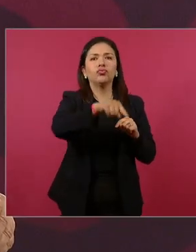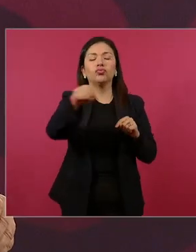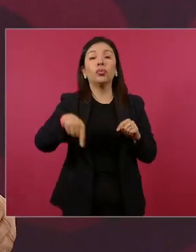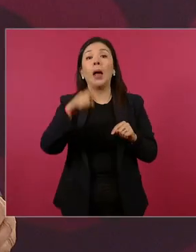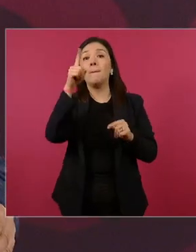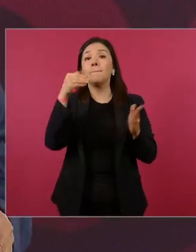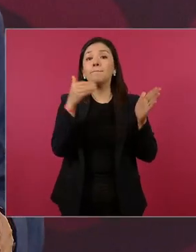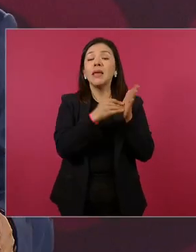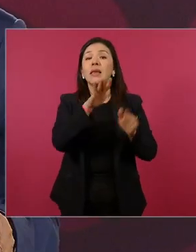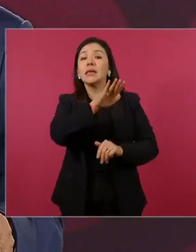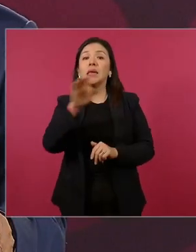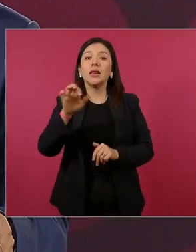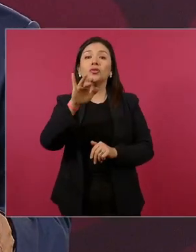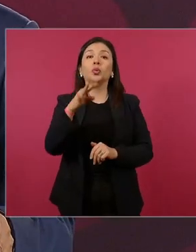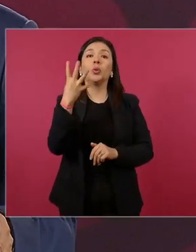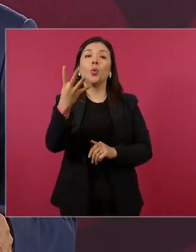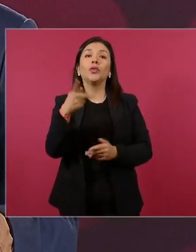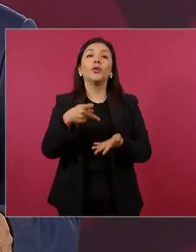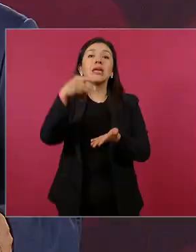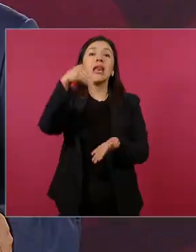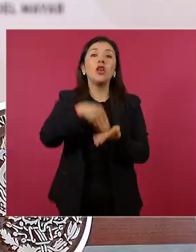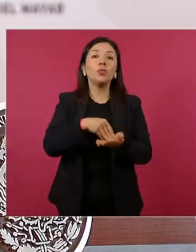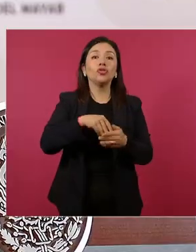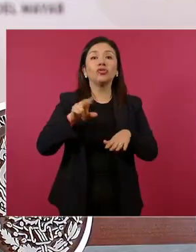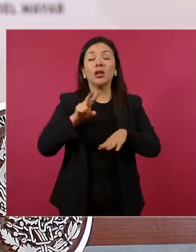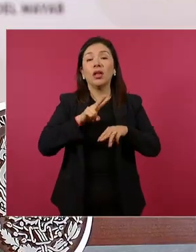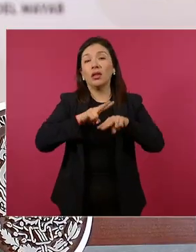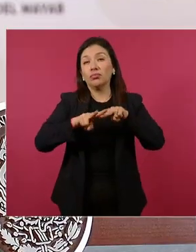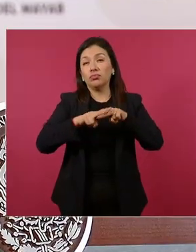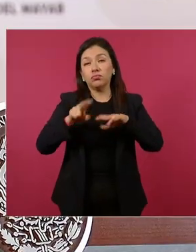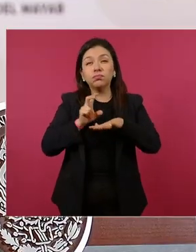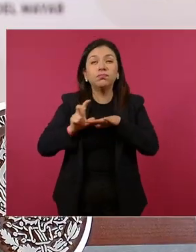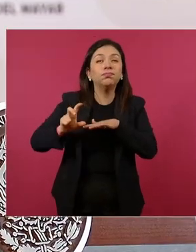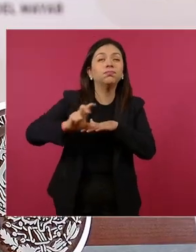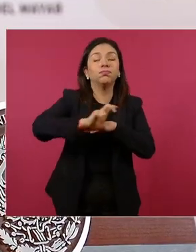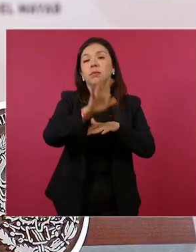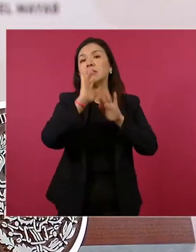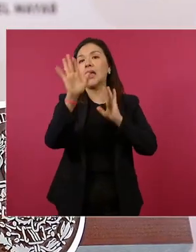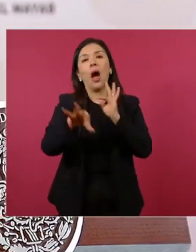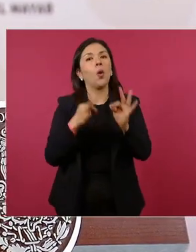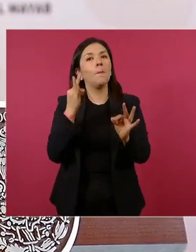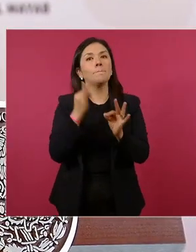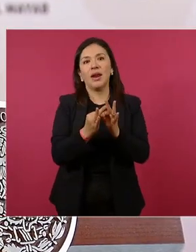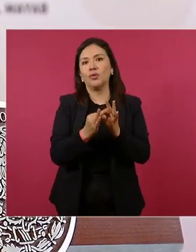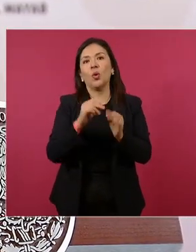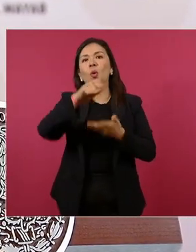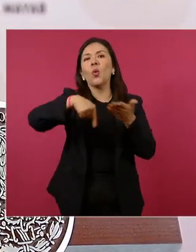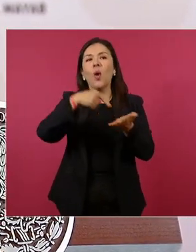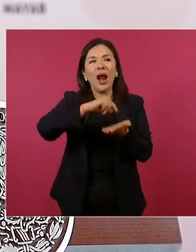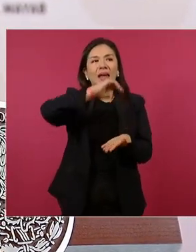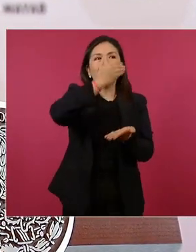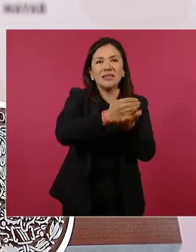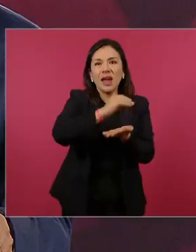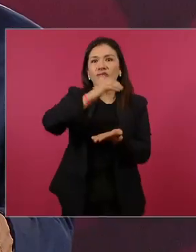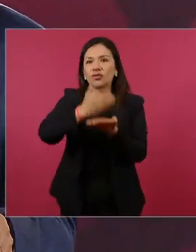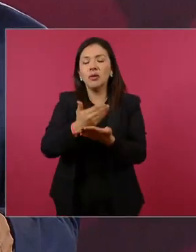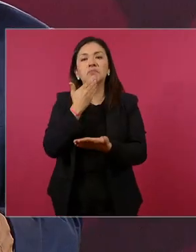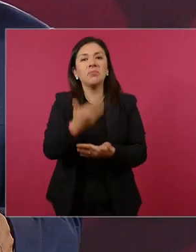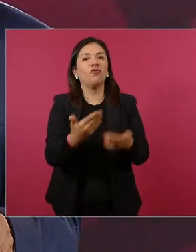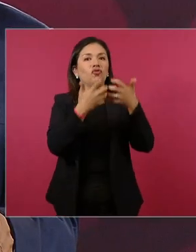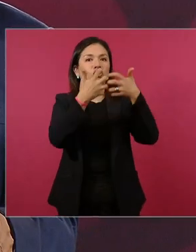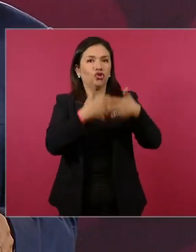1,554 kilómetros, ya van a estar todas las estaciones y ya van a estar